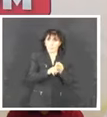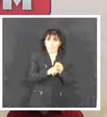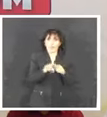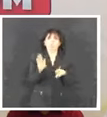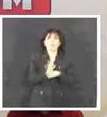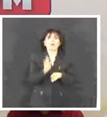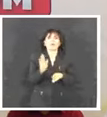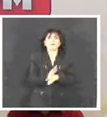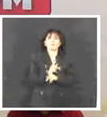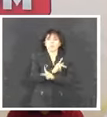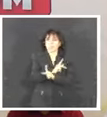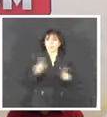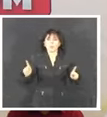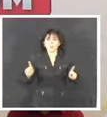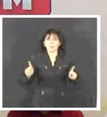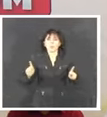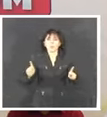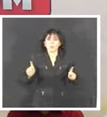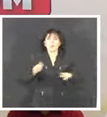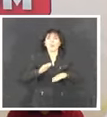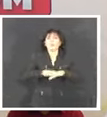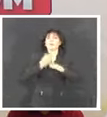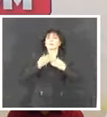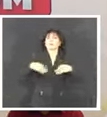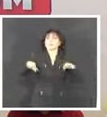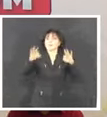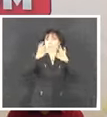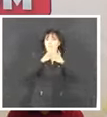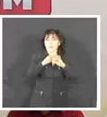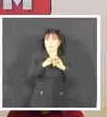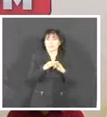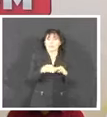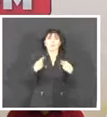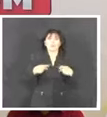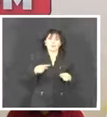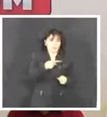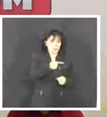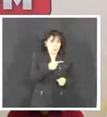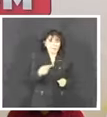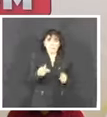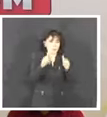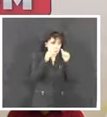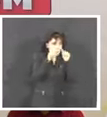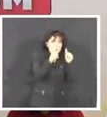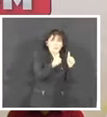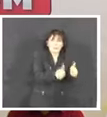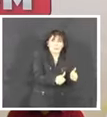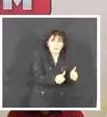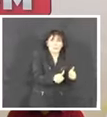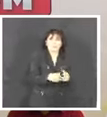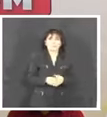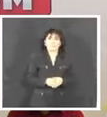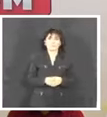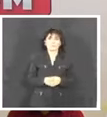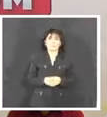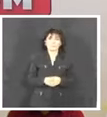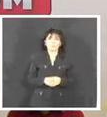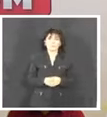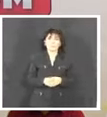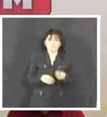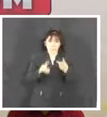todos, primero los pobres. ¿Qué otro principio? No puede haber